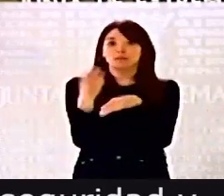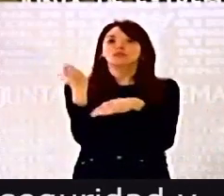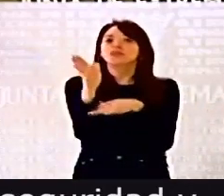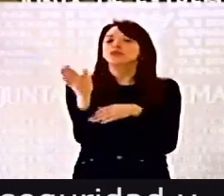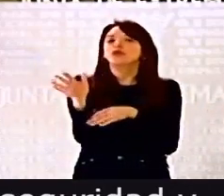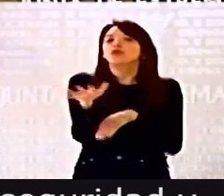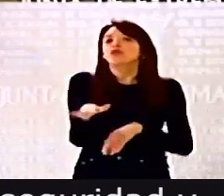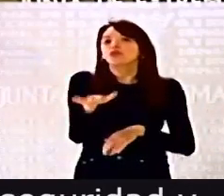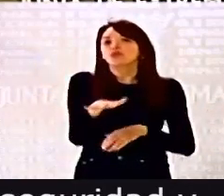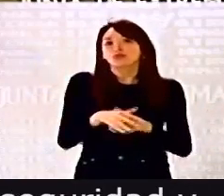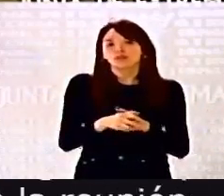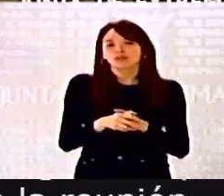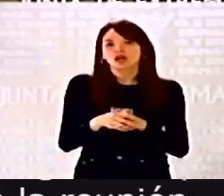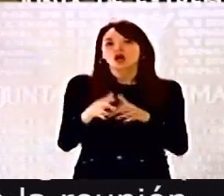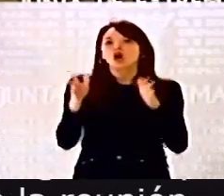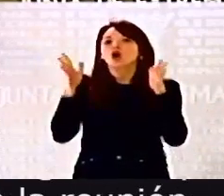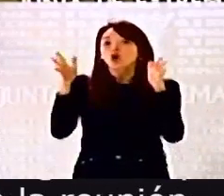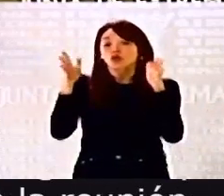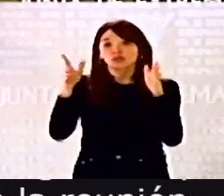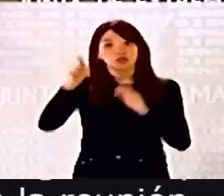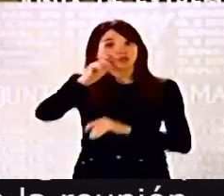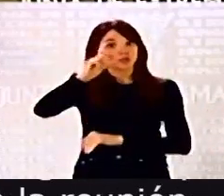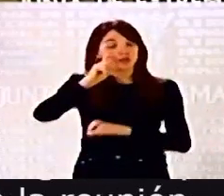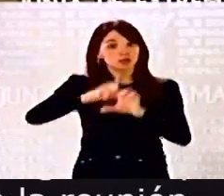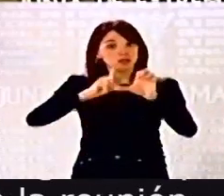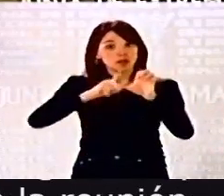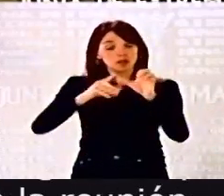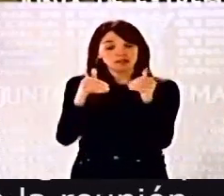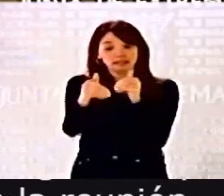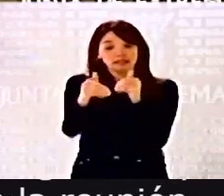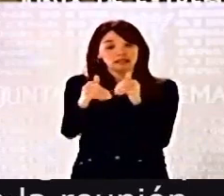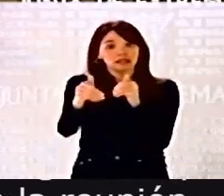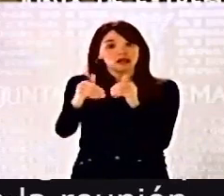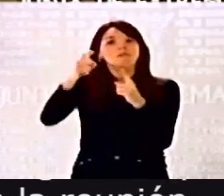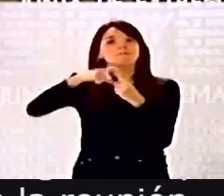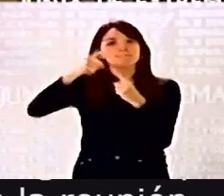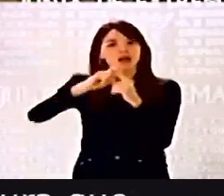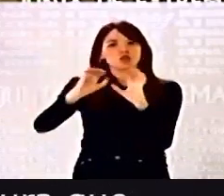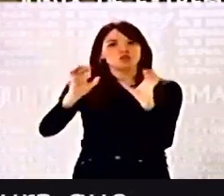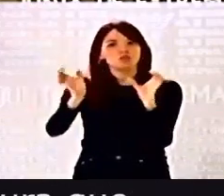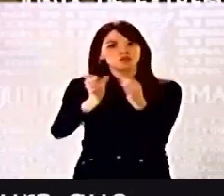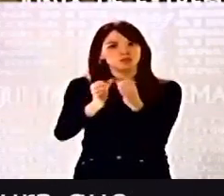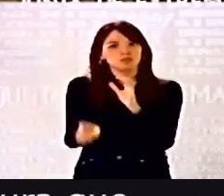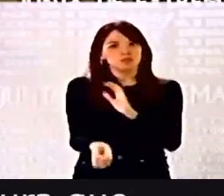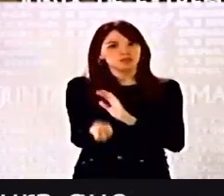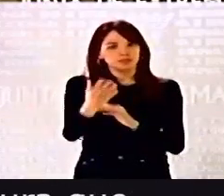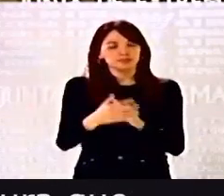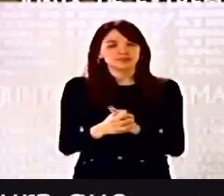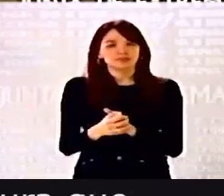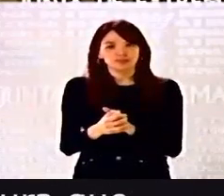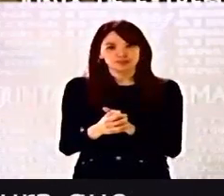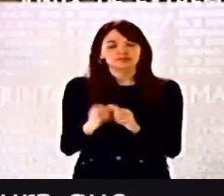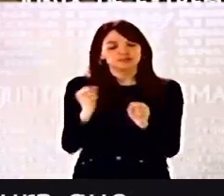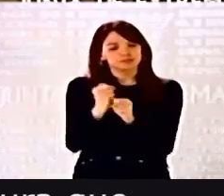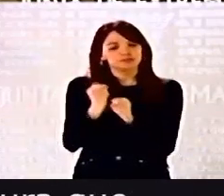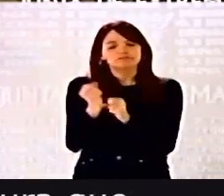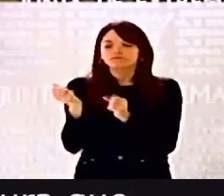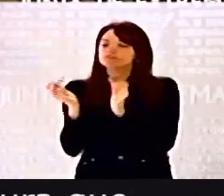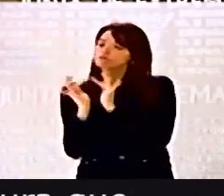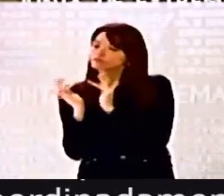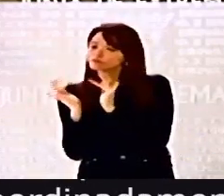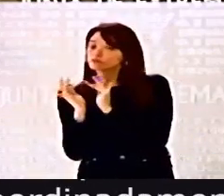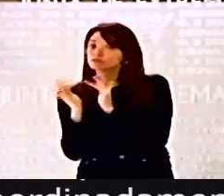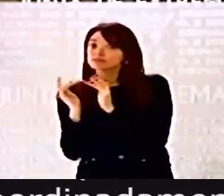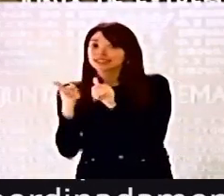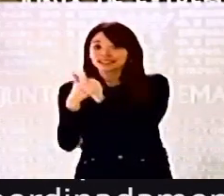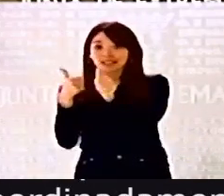reunión extraordinaria del Consejo de Turismo de Extremadura, que celebraremos en el mes de mayo, y trabajaremos coordinadamente con la Secretaría de Estado